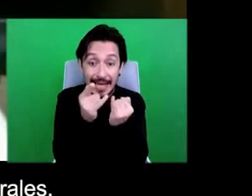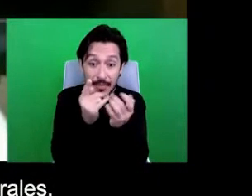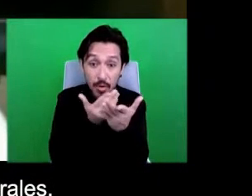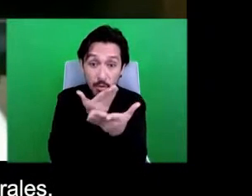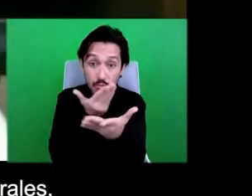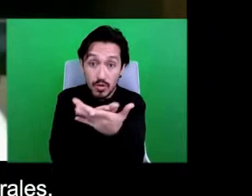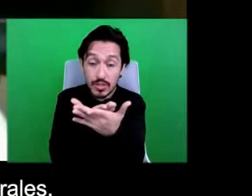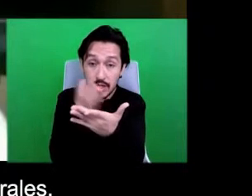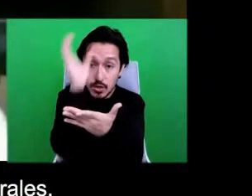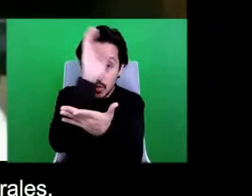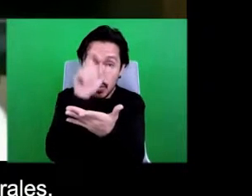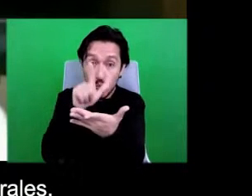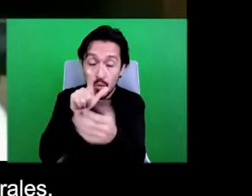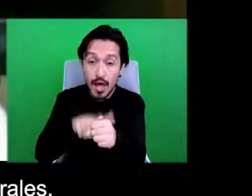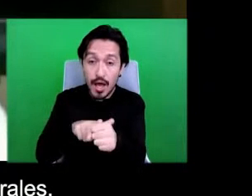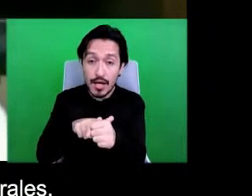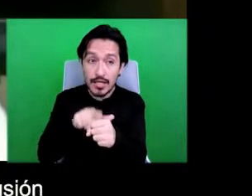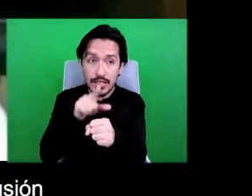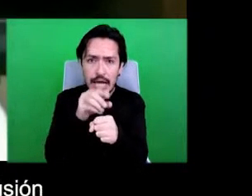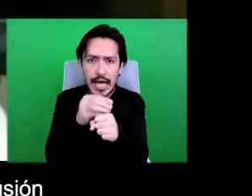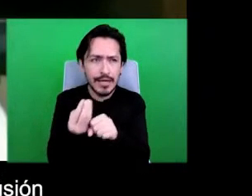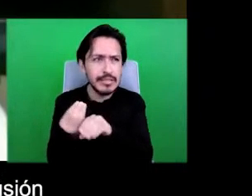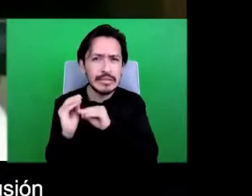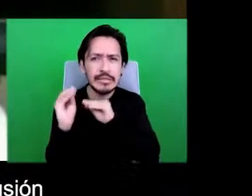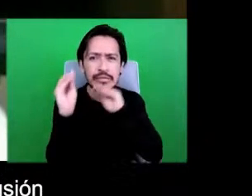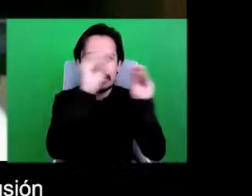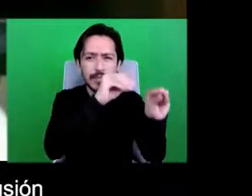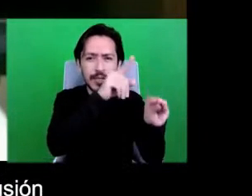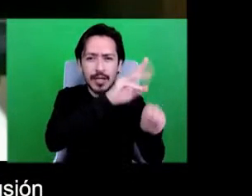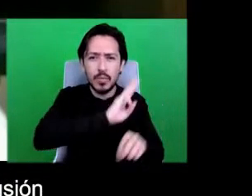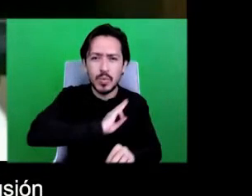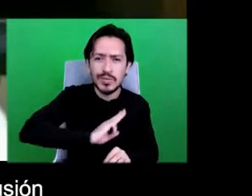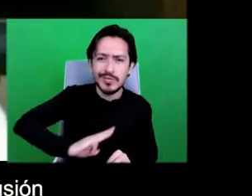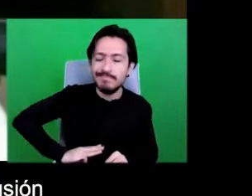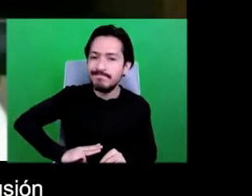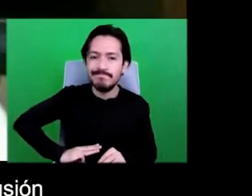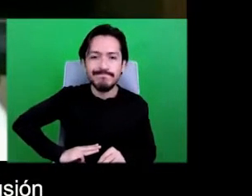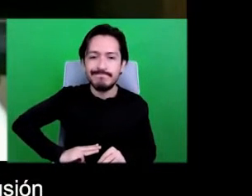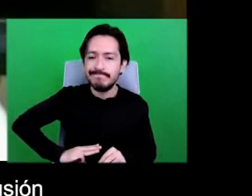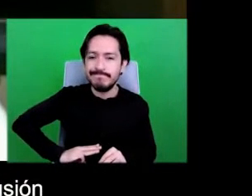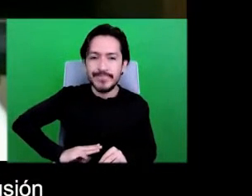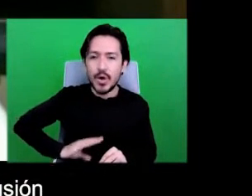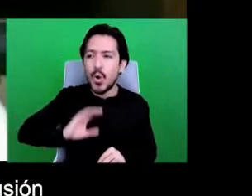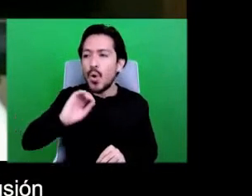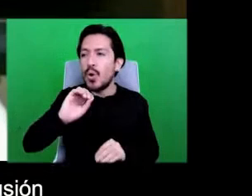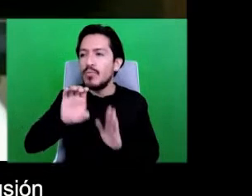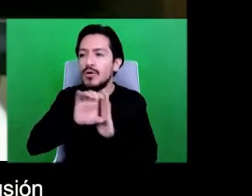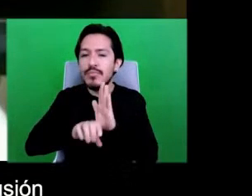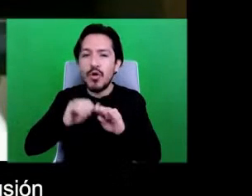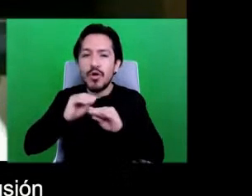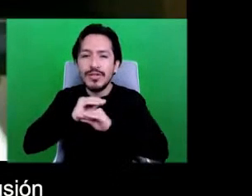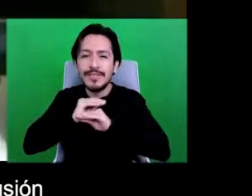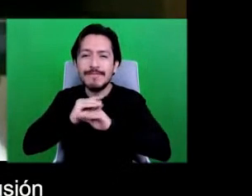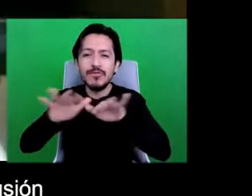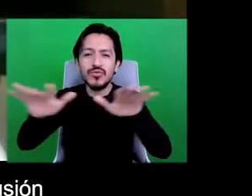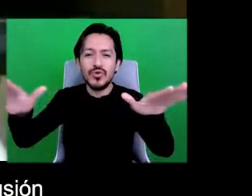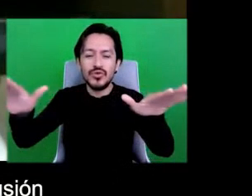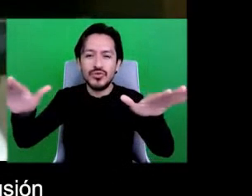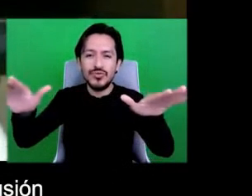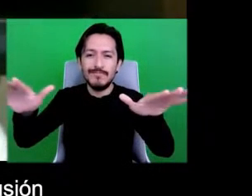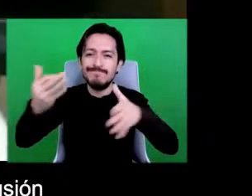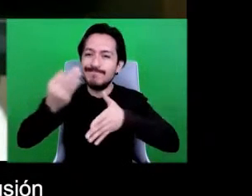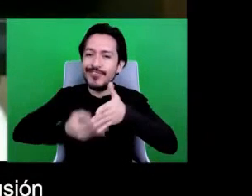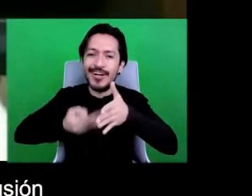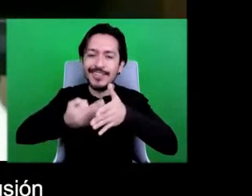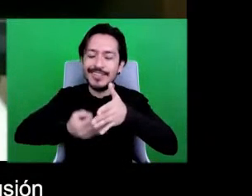culturales, que no llega la convocatoria, que falta la difusión, nunca es suficiente la difusión, muchas